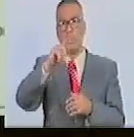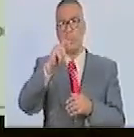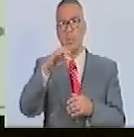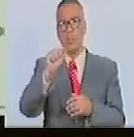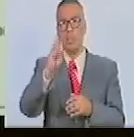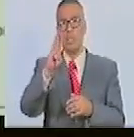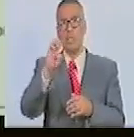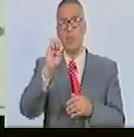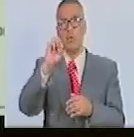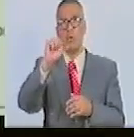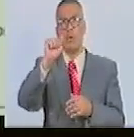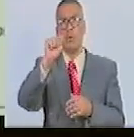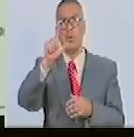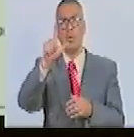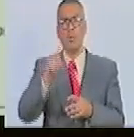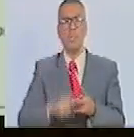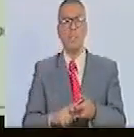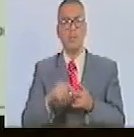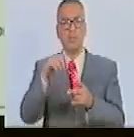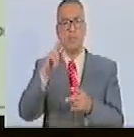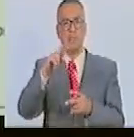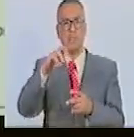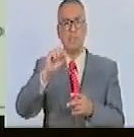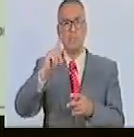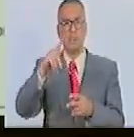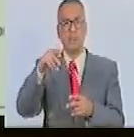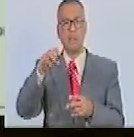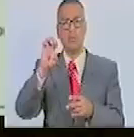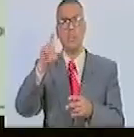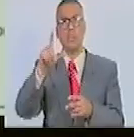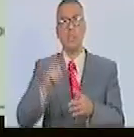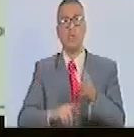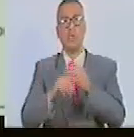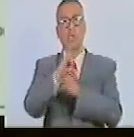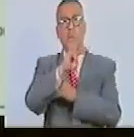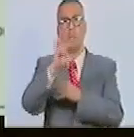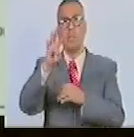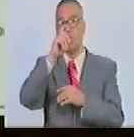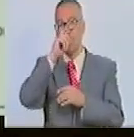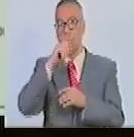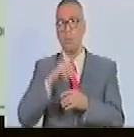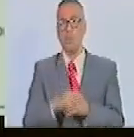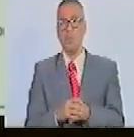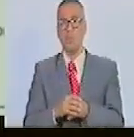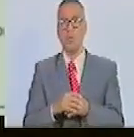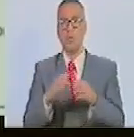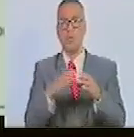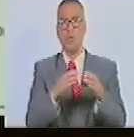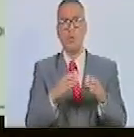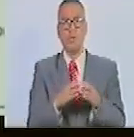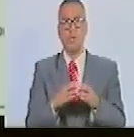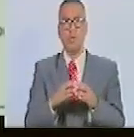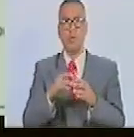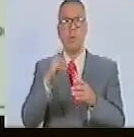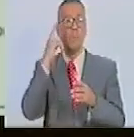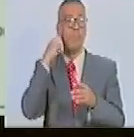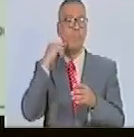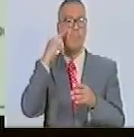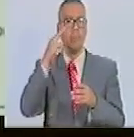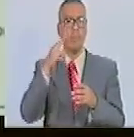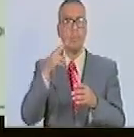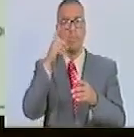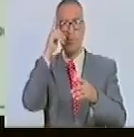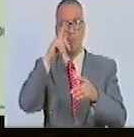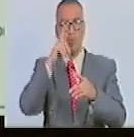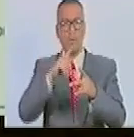Aristizábal Gómez González, Taína Raquel, tiene 44 años de edad, es del sector afrodescendiente, su